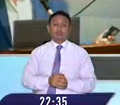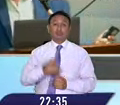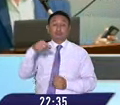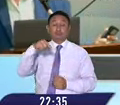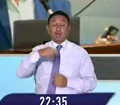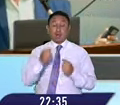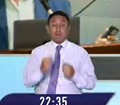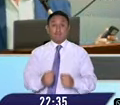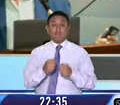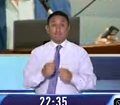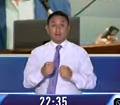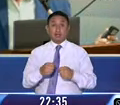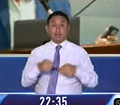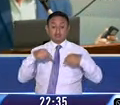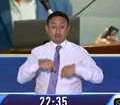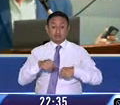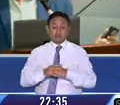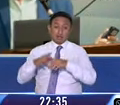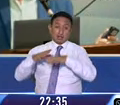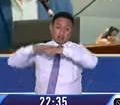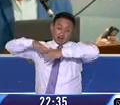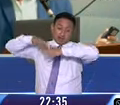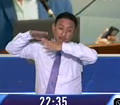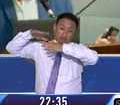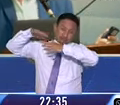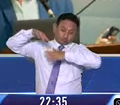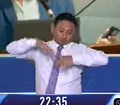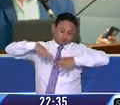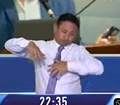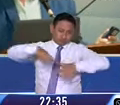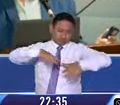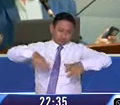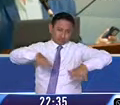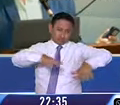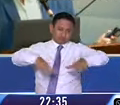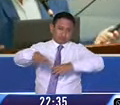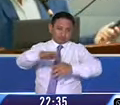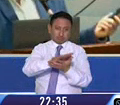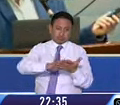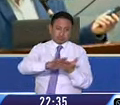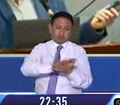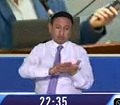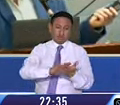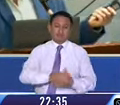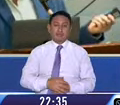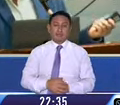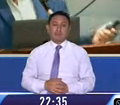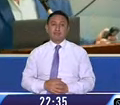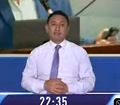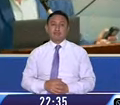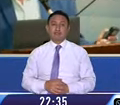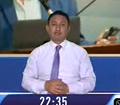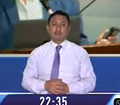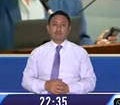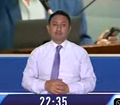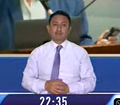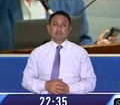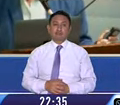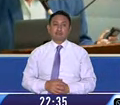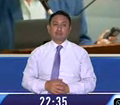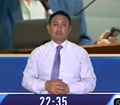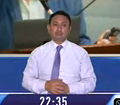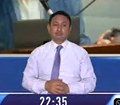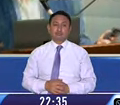energía potencial para que se produzcan aluviones o, en realidad, lajares o flujos de lodo